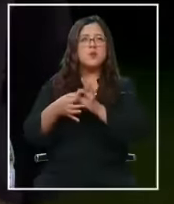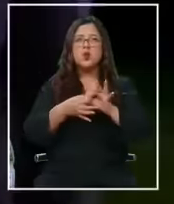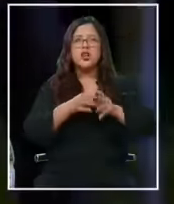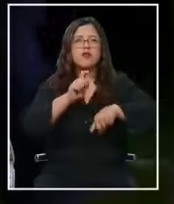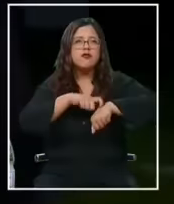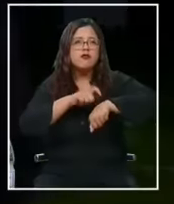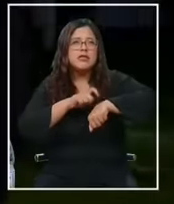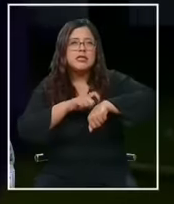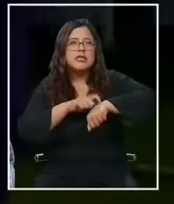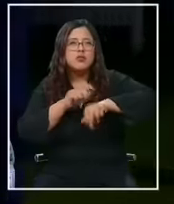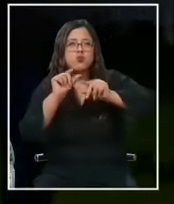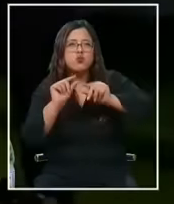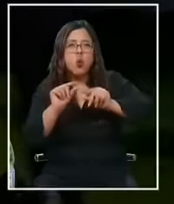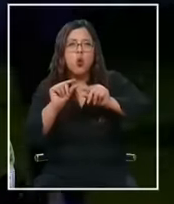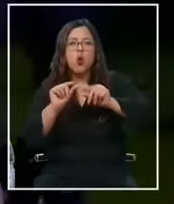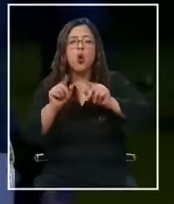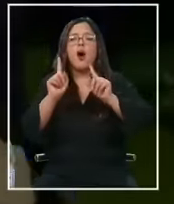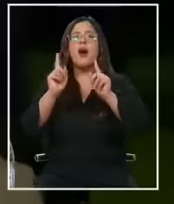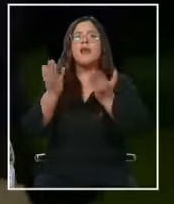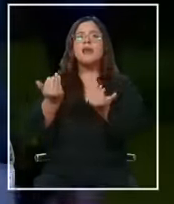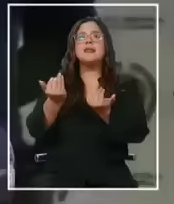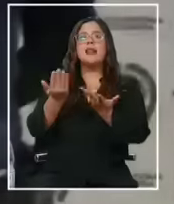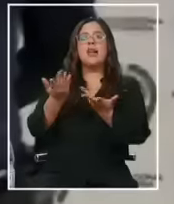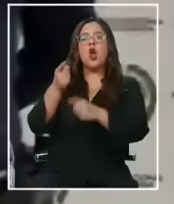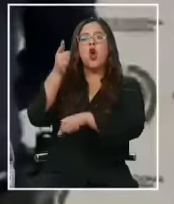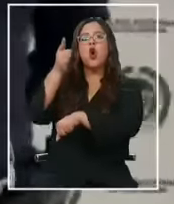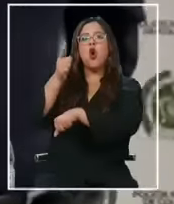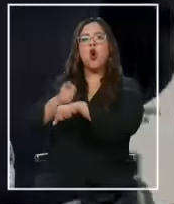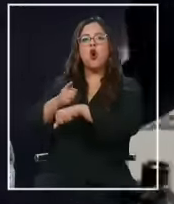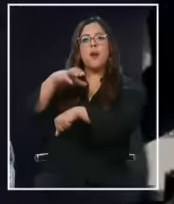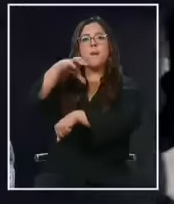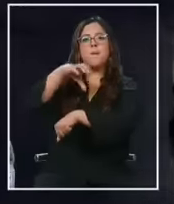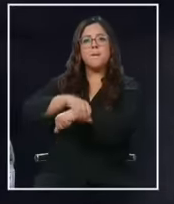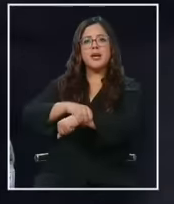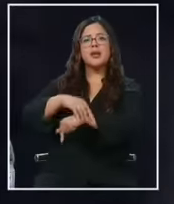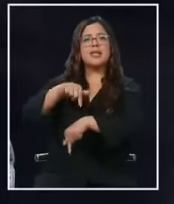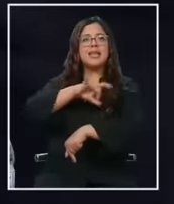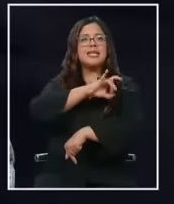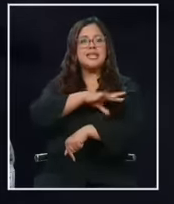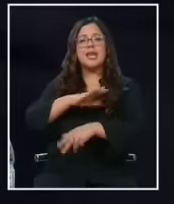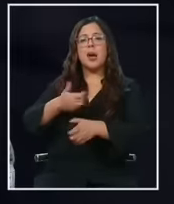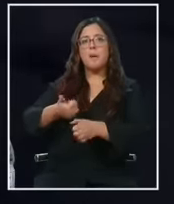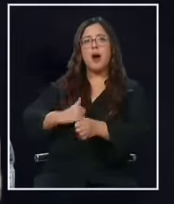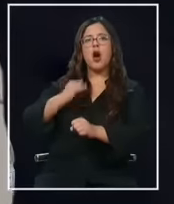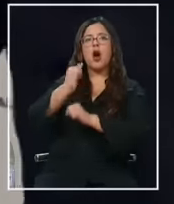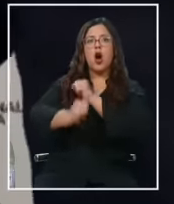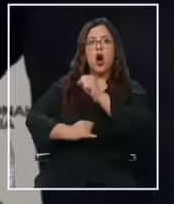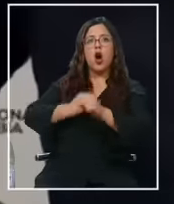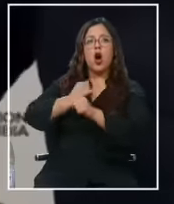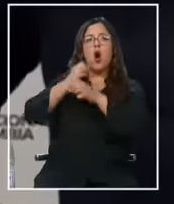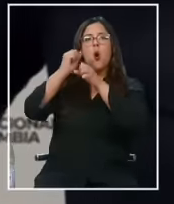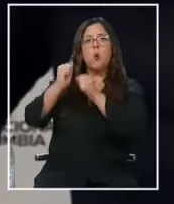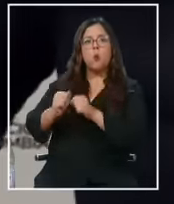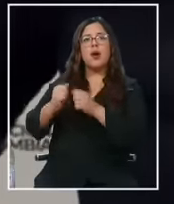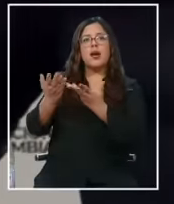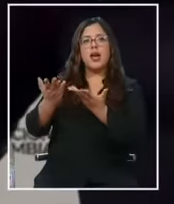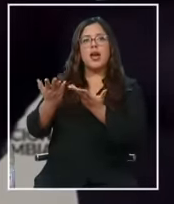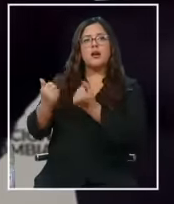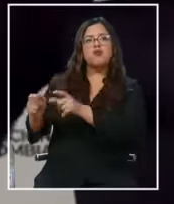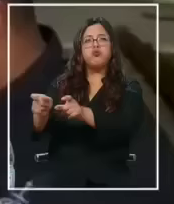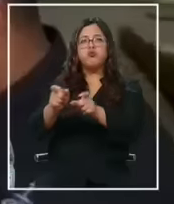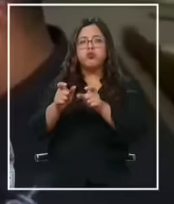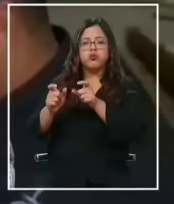el tiempo? Fíjense que tiene que ser emitida una orden de detención desde nuestro país para que Interpol pueda mantenerlo bajo su poder. Si se